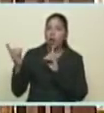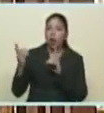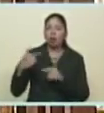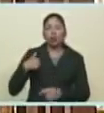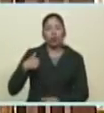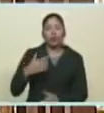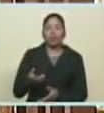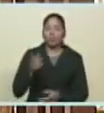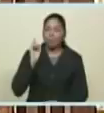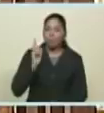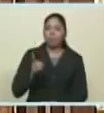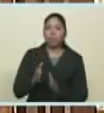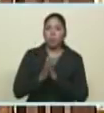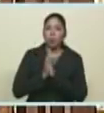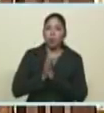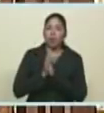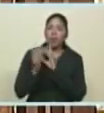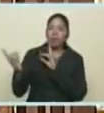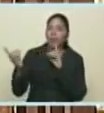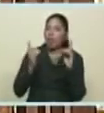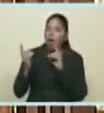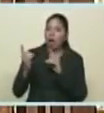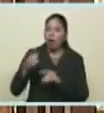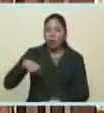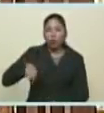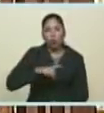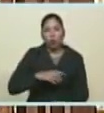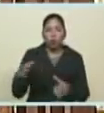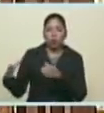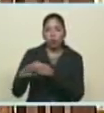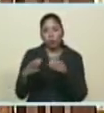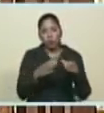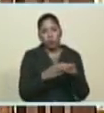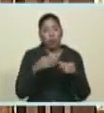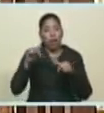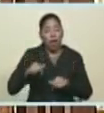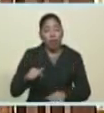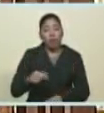Insisto en el diálogo nacional. Este Consejo Federal de Gobierno es